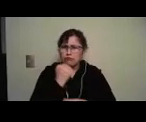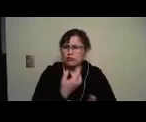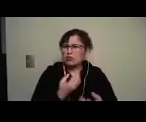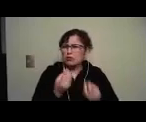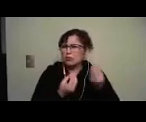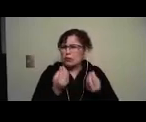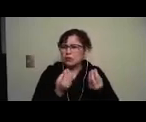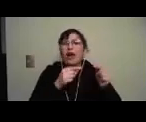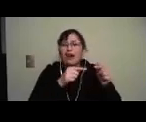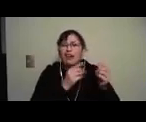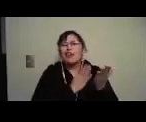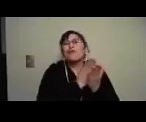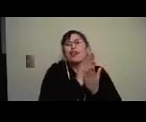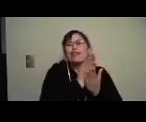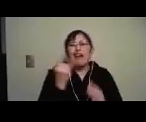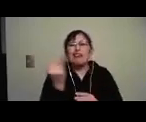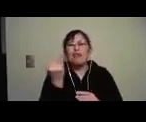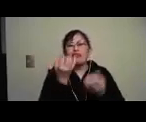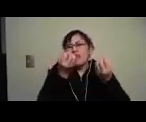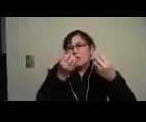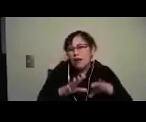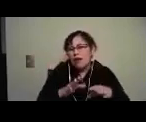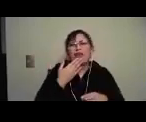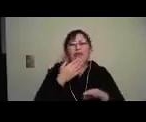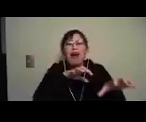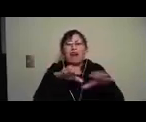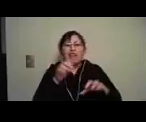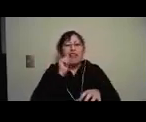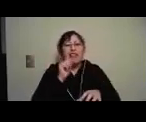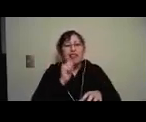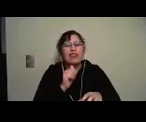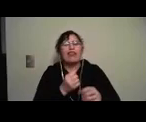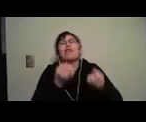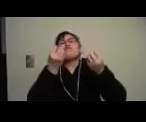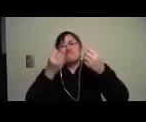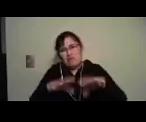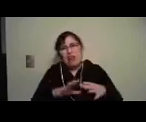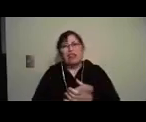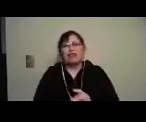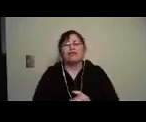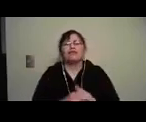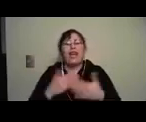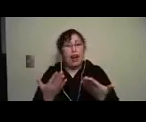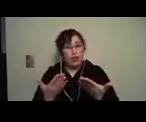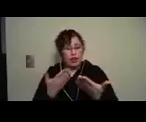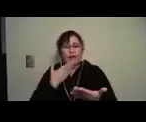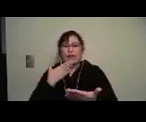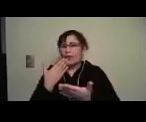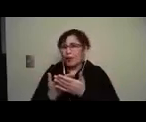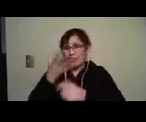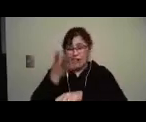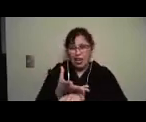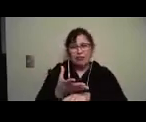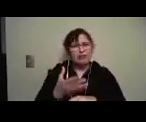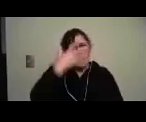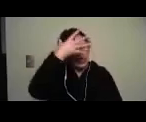¿ya? Ahora, siempre aparece cuando hago presentaciones sobre demencia respecto a preguntas asociadas al origen,